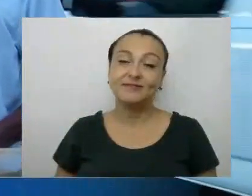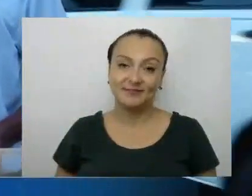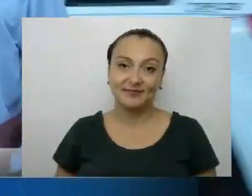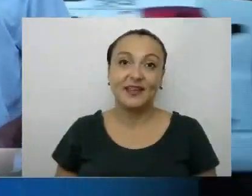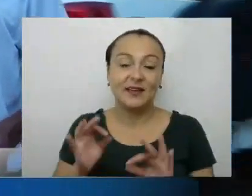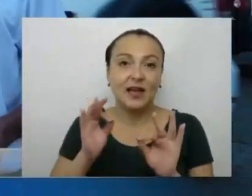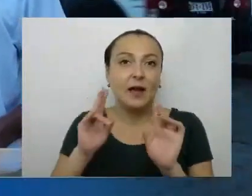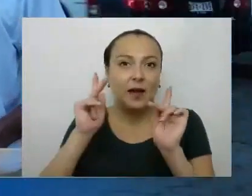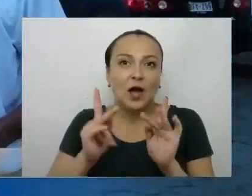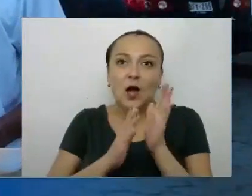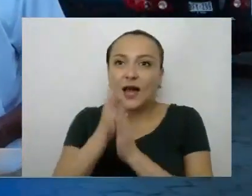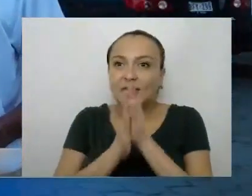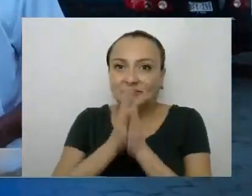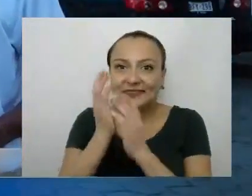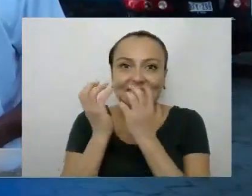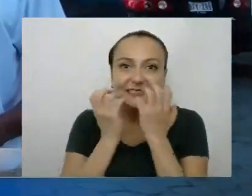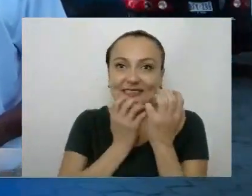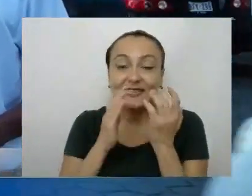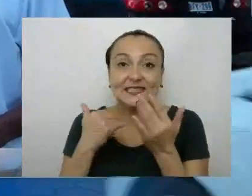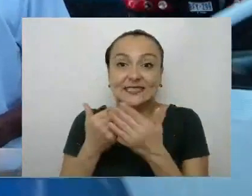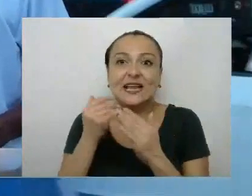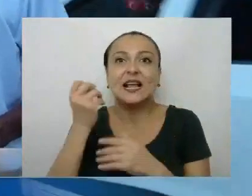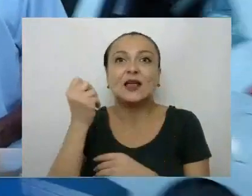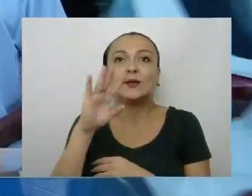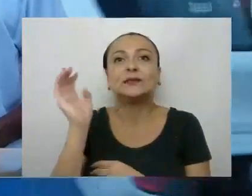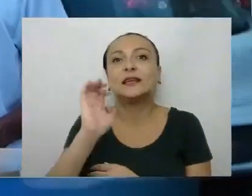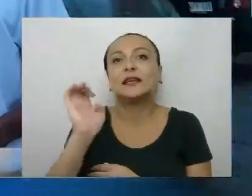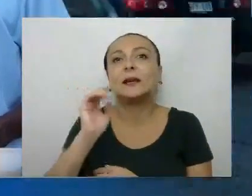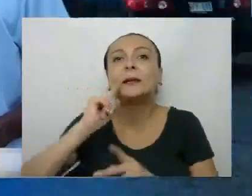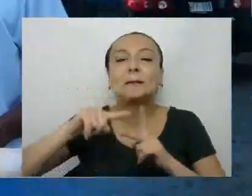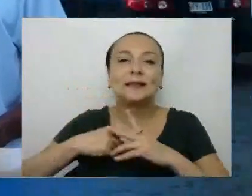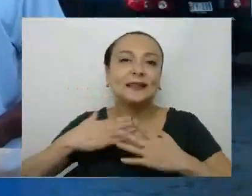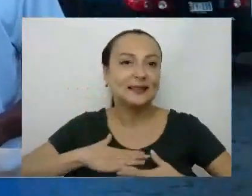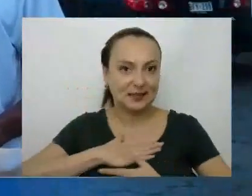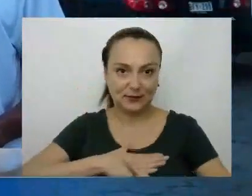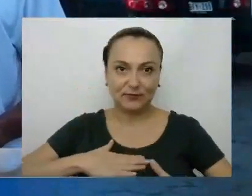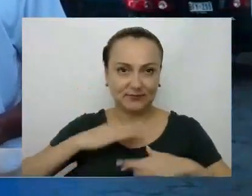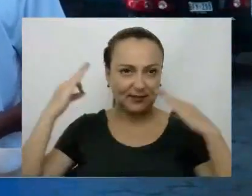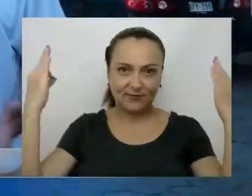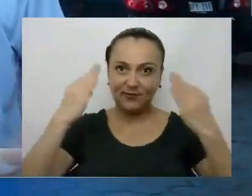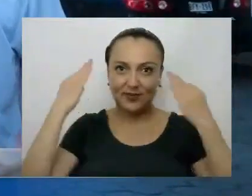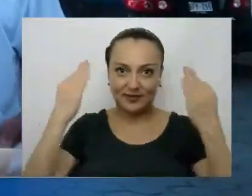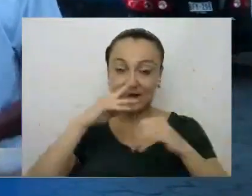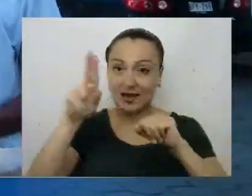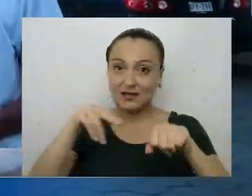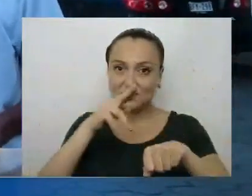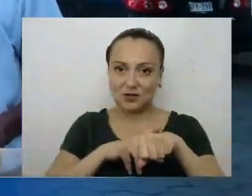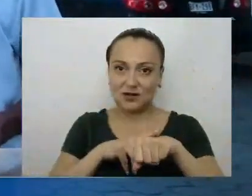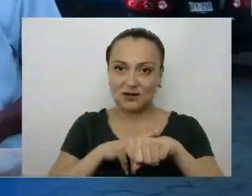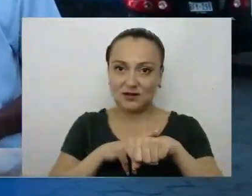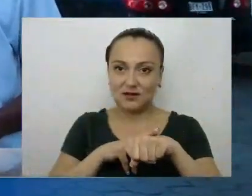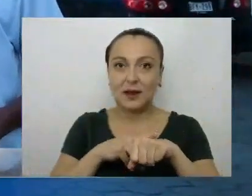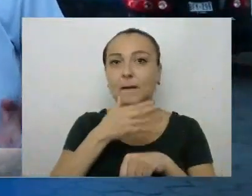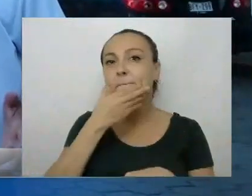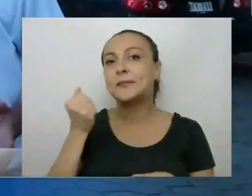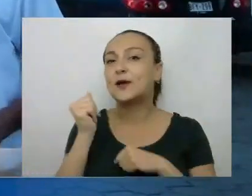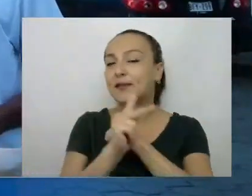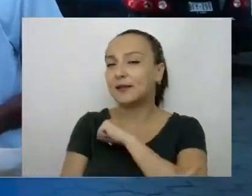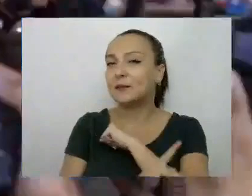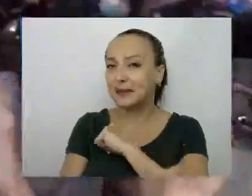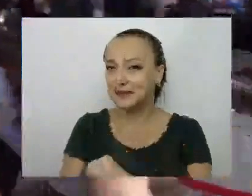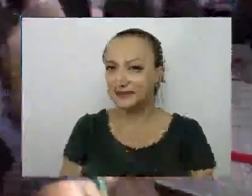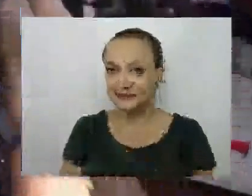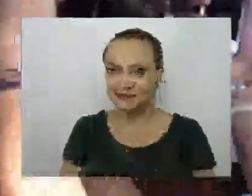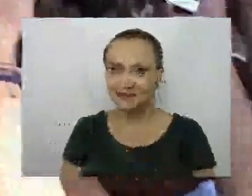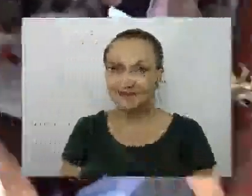la gente está ansiosa de que llegue el 14 de enero para comenzar a disfrutar las fiestas típicas nacionales que se han convertido en las mejores del país. Y este punto